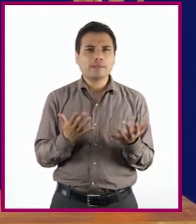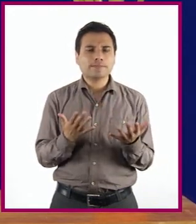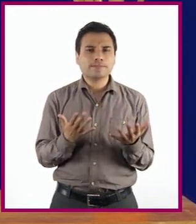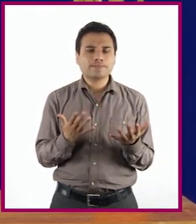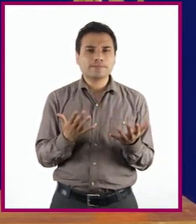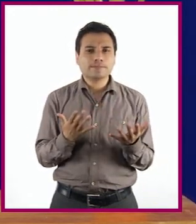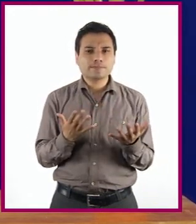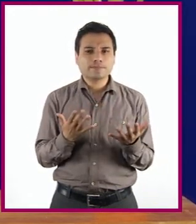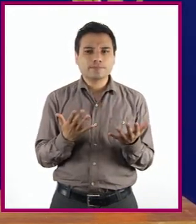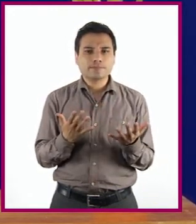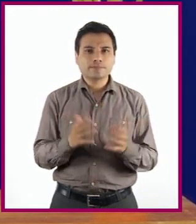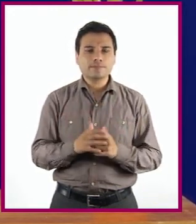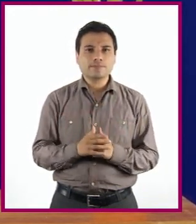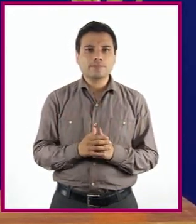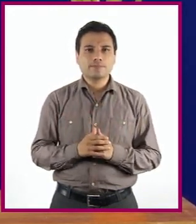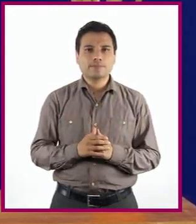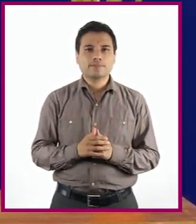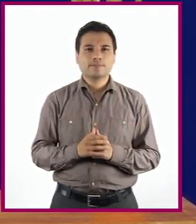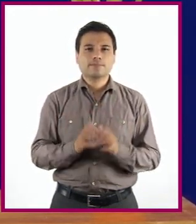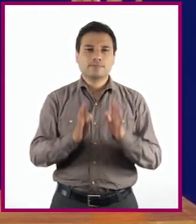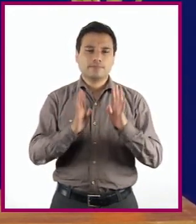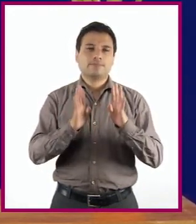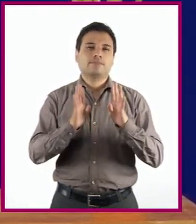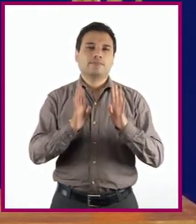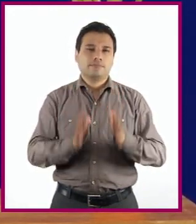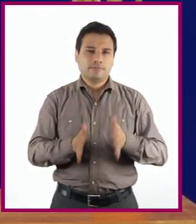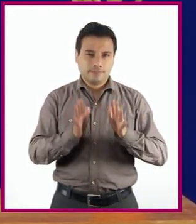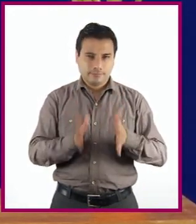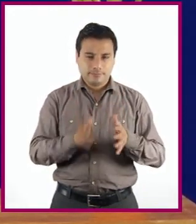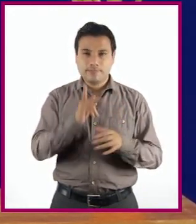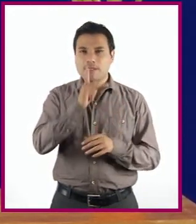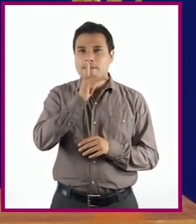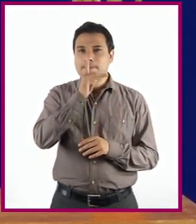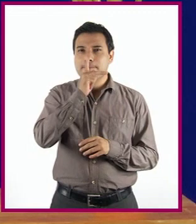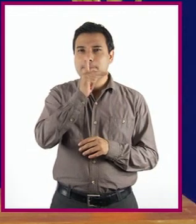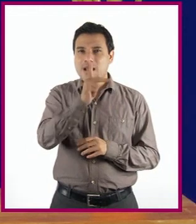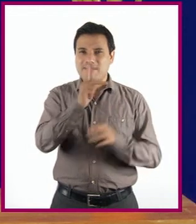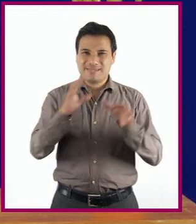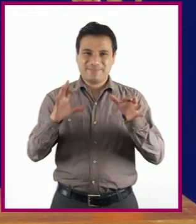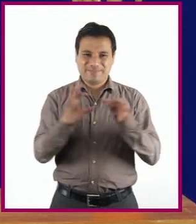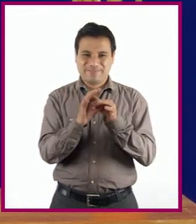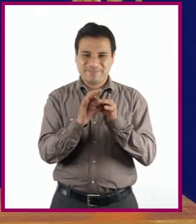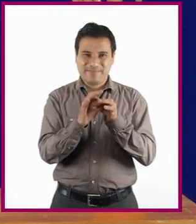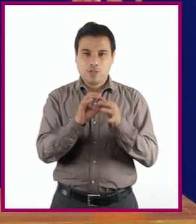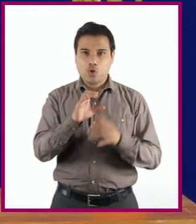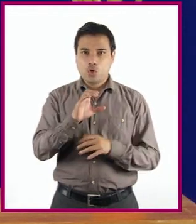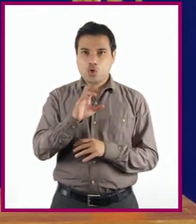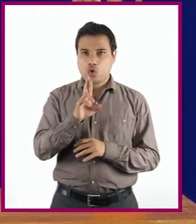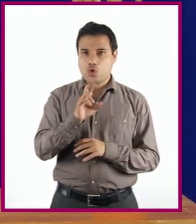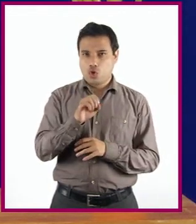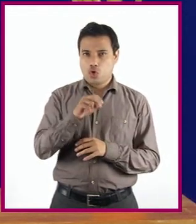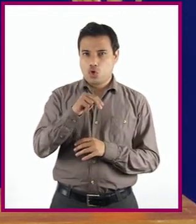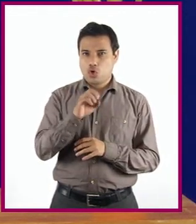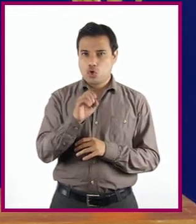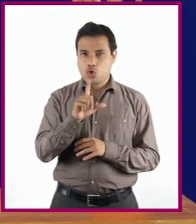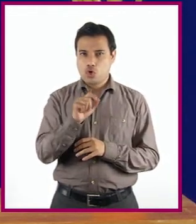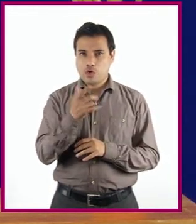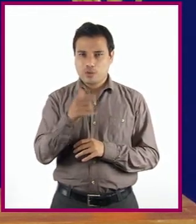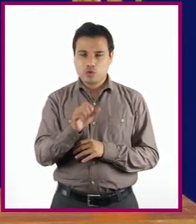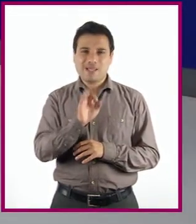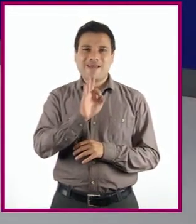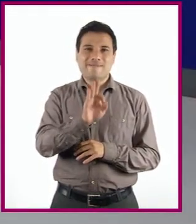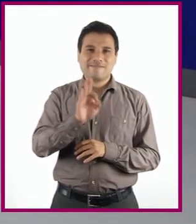establecer una sucesión cronológica son precisamente los conectores cronológicos, los cuales hacen referencia a fechas